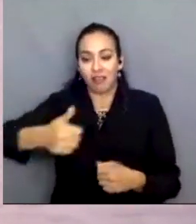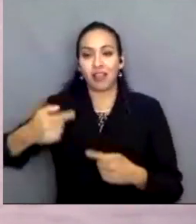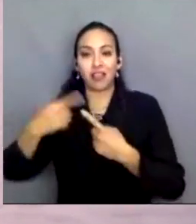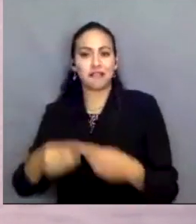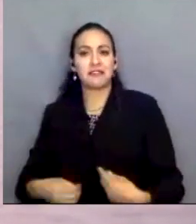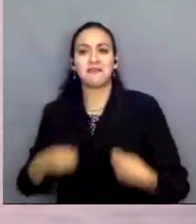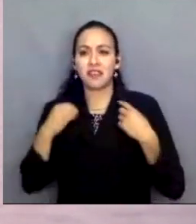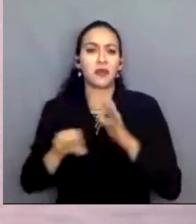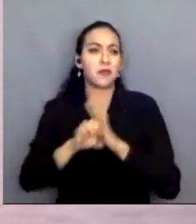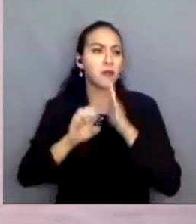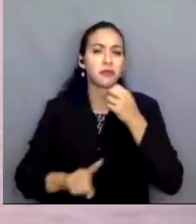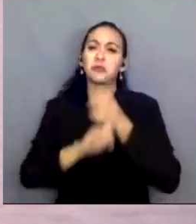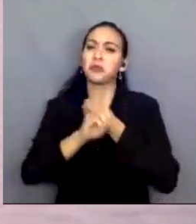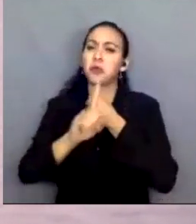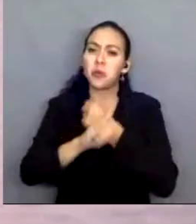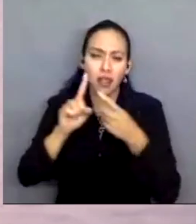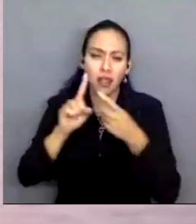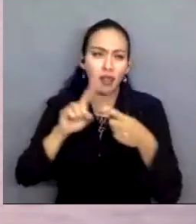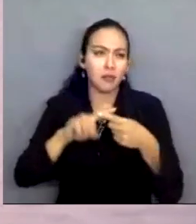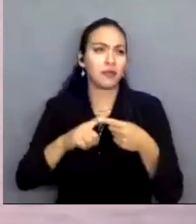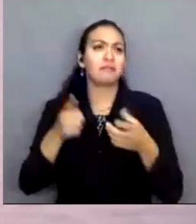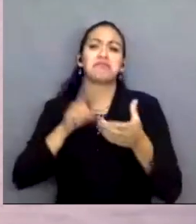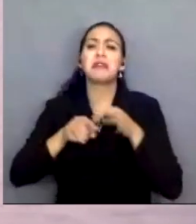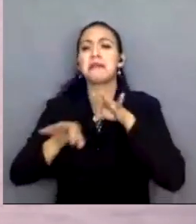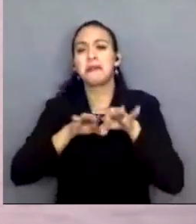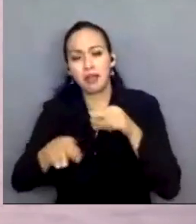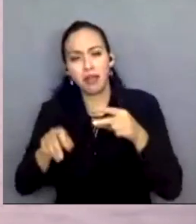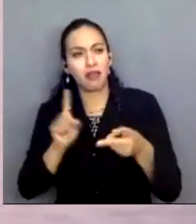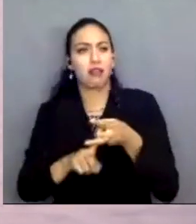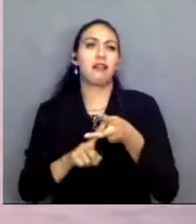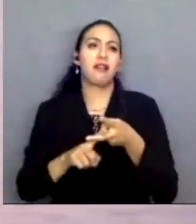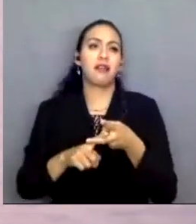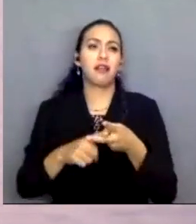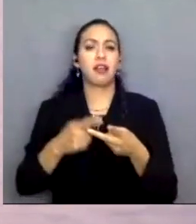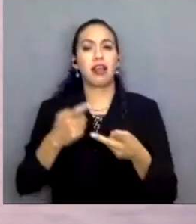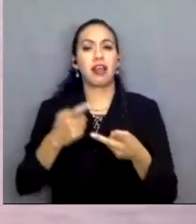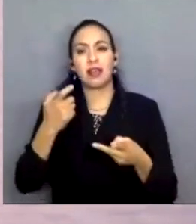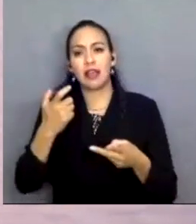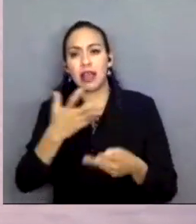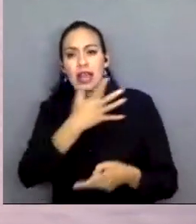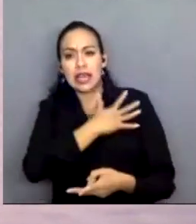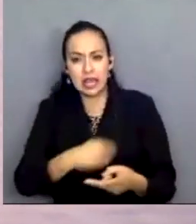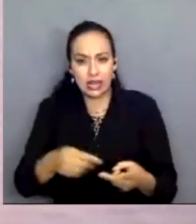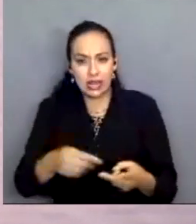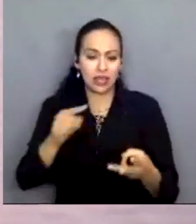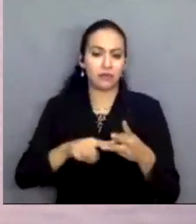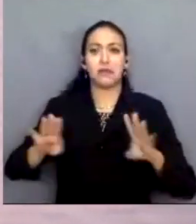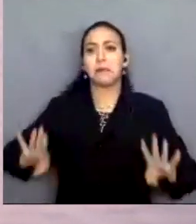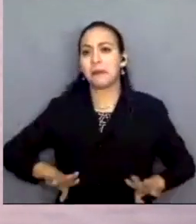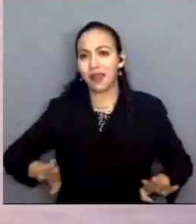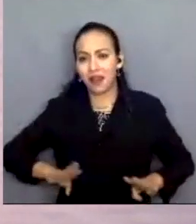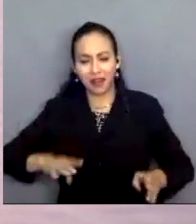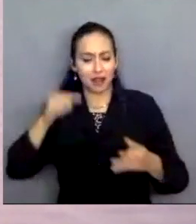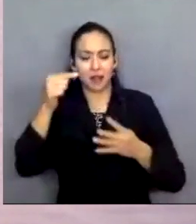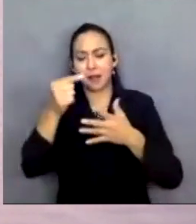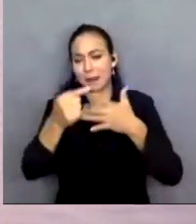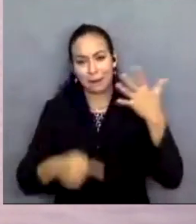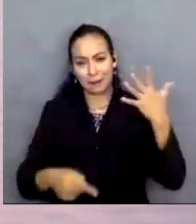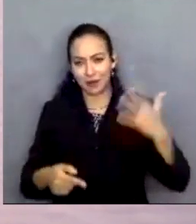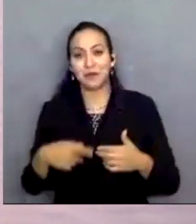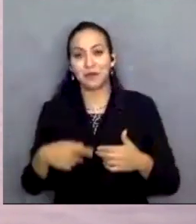todas hemos llevado dificultades laborales, con los hijos, con las